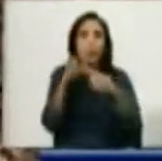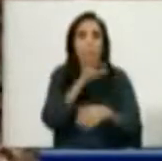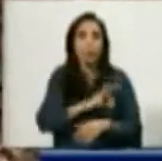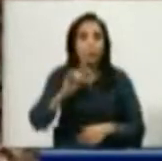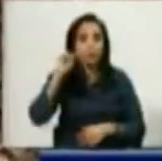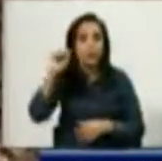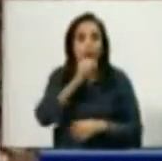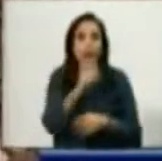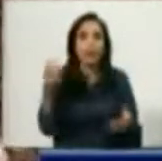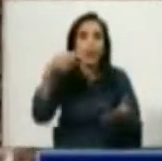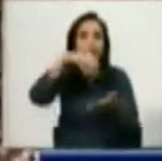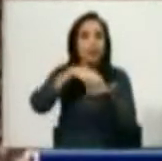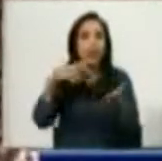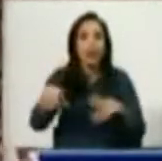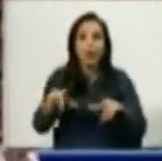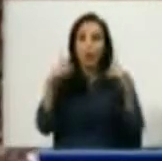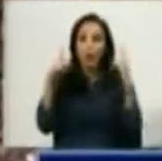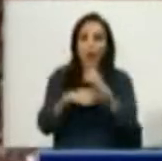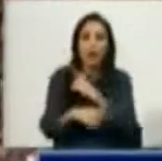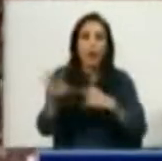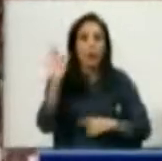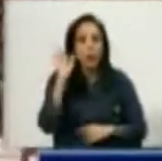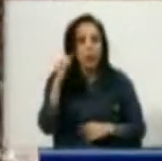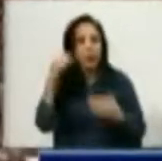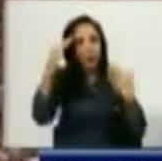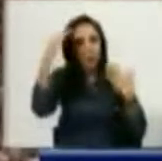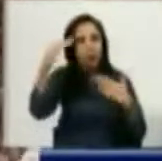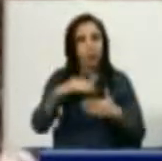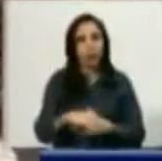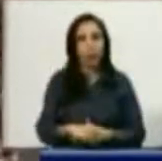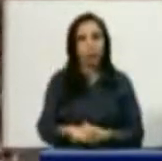del Estado Vargas a las mujeres